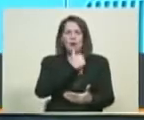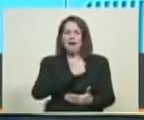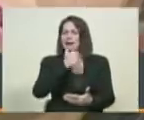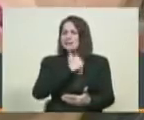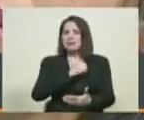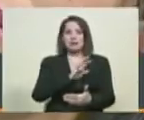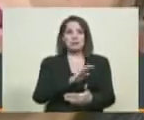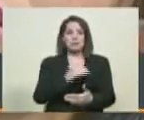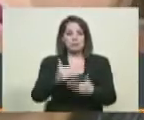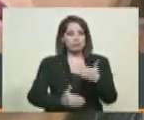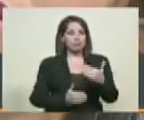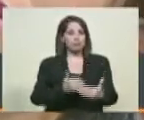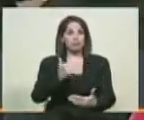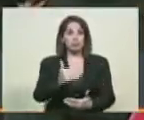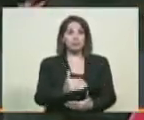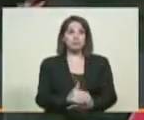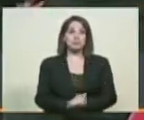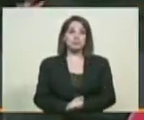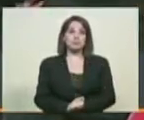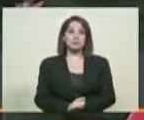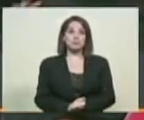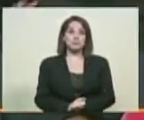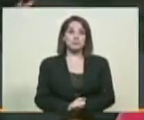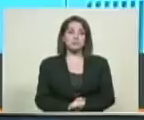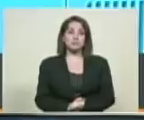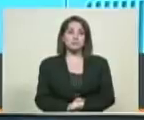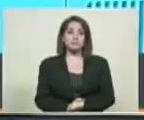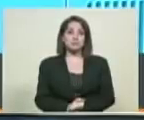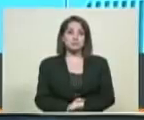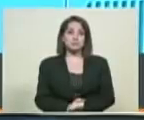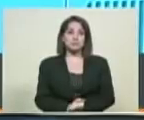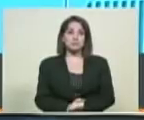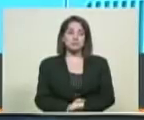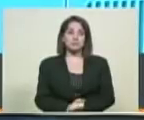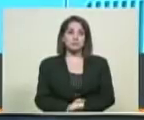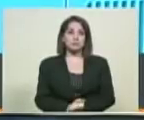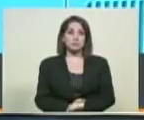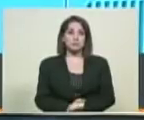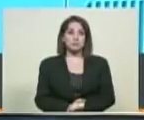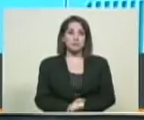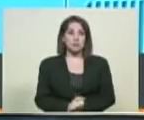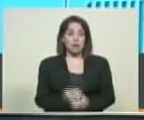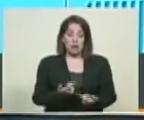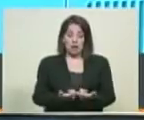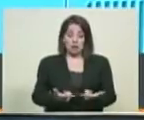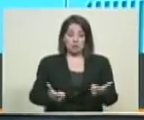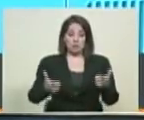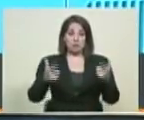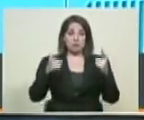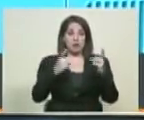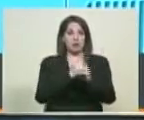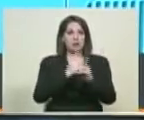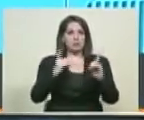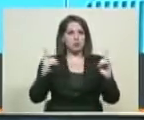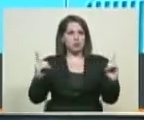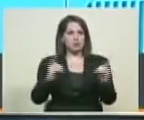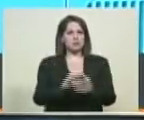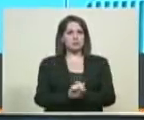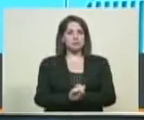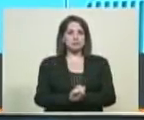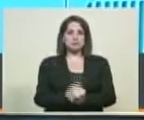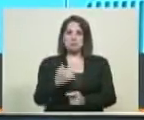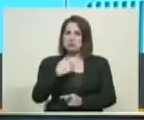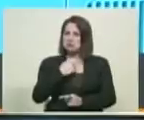hemos avanzado también. Hemos avanzado en libertad, en democracia. A mí me da mucha